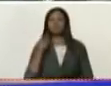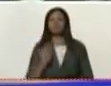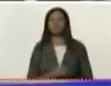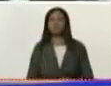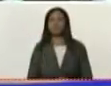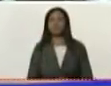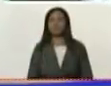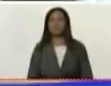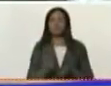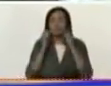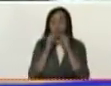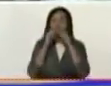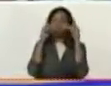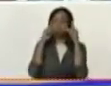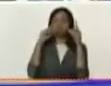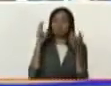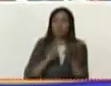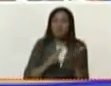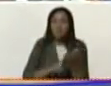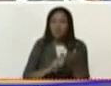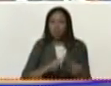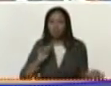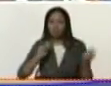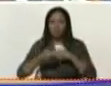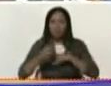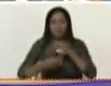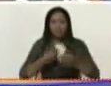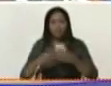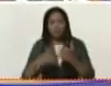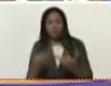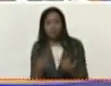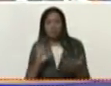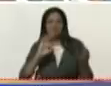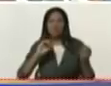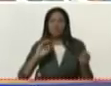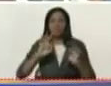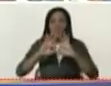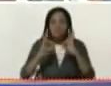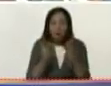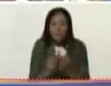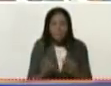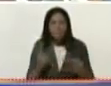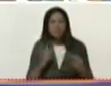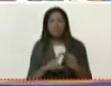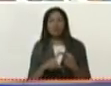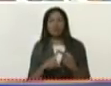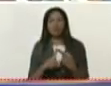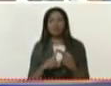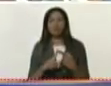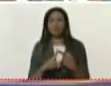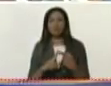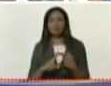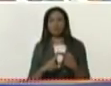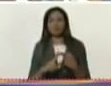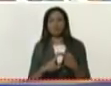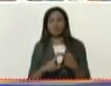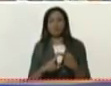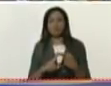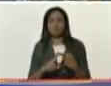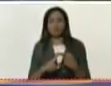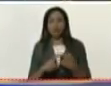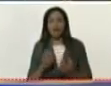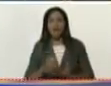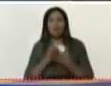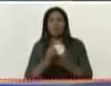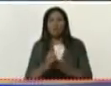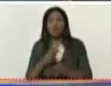Es impresionante la transferencia que se está dando entre familiares, el retiro o, aquí